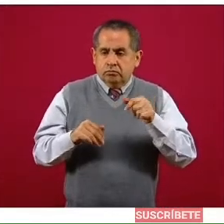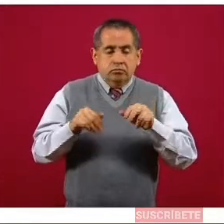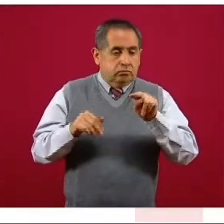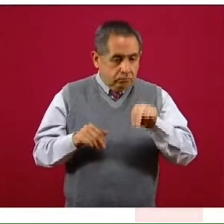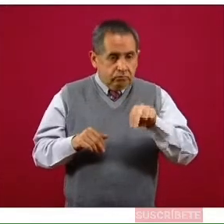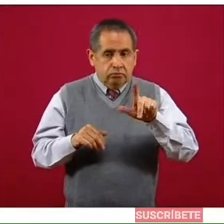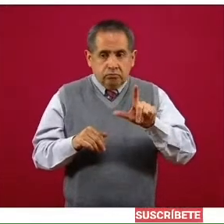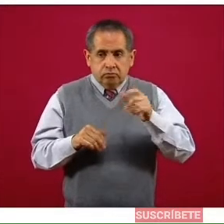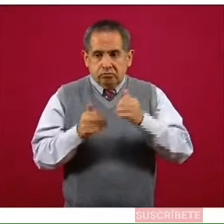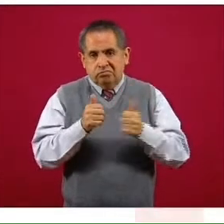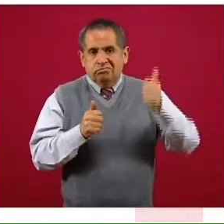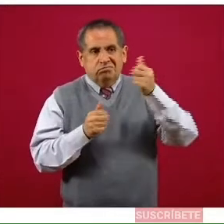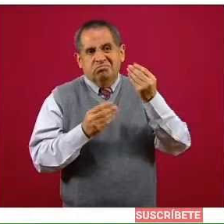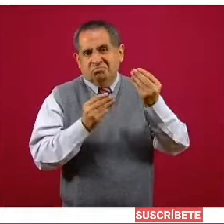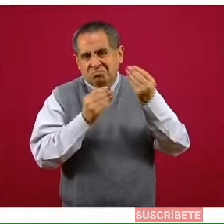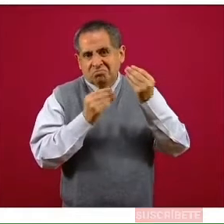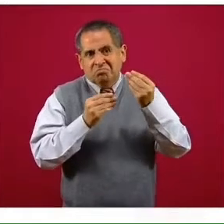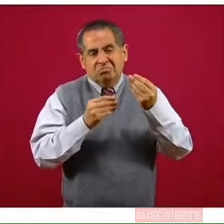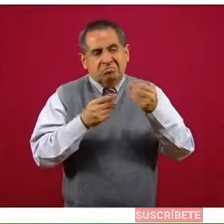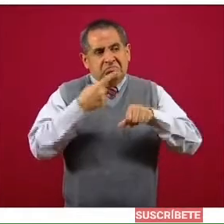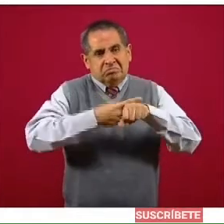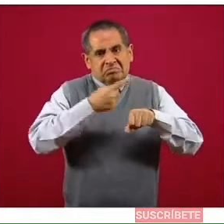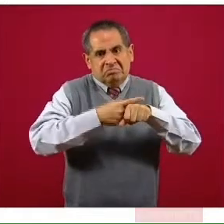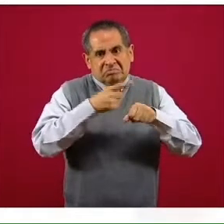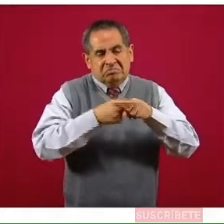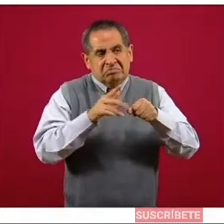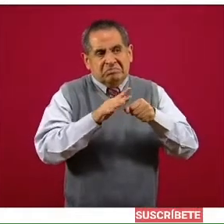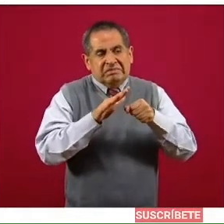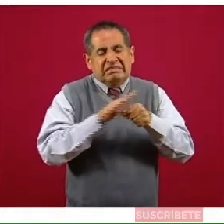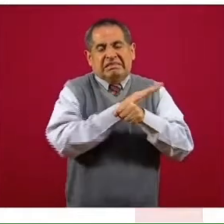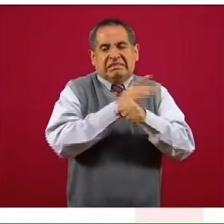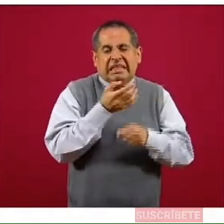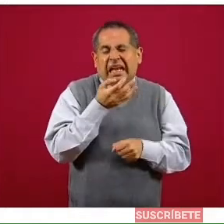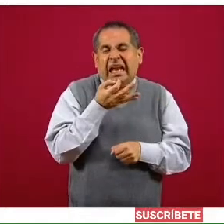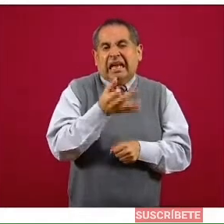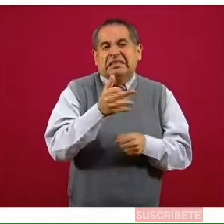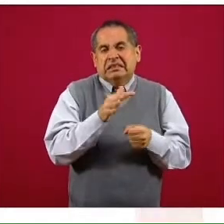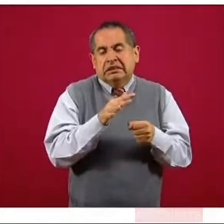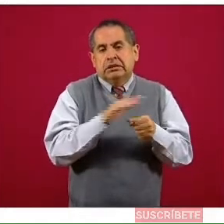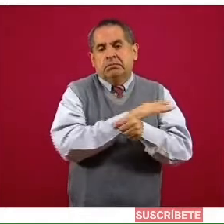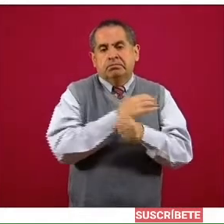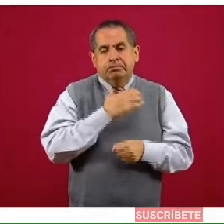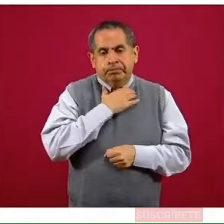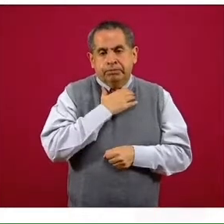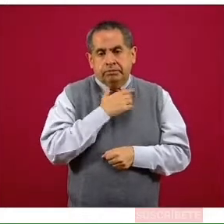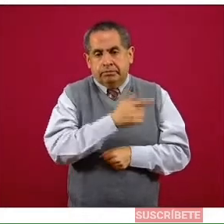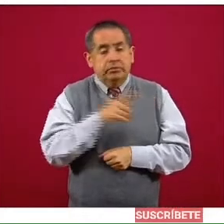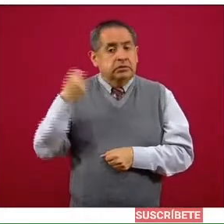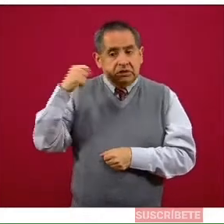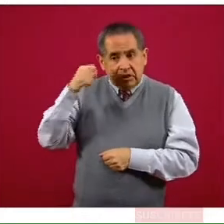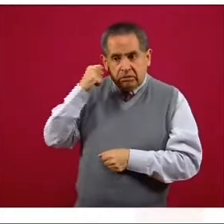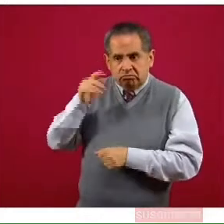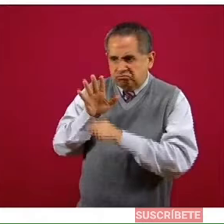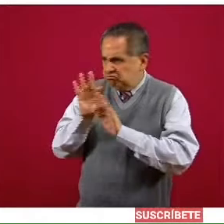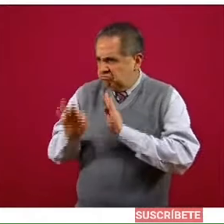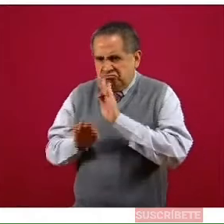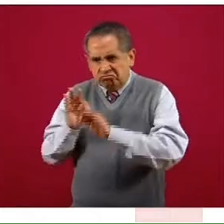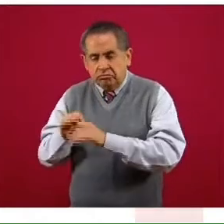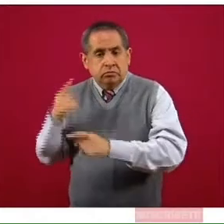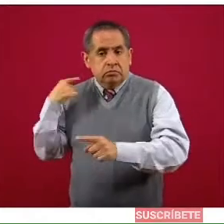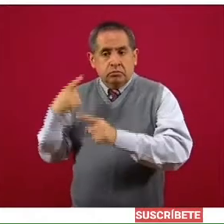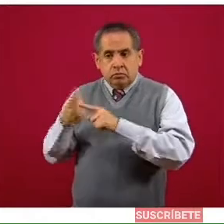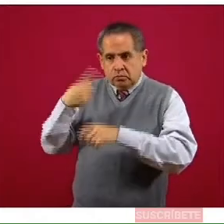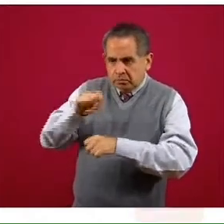Nuevo León superó a Tabasco. ¿Por qué razón? Porque estamos ampliando la capacidad en Tabasco. Llevamos toda la